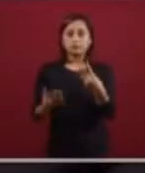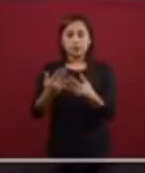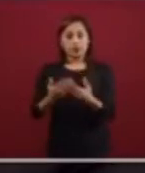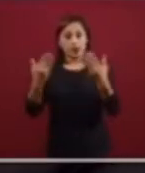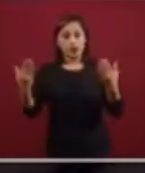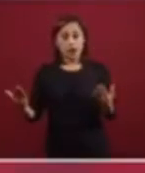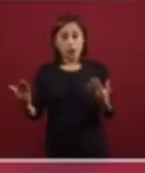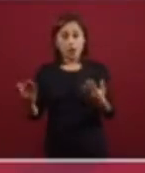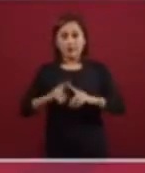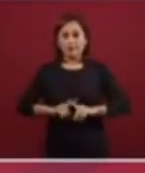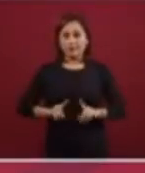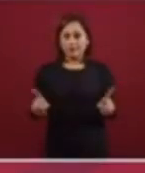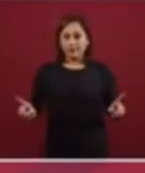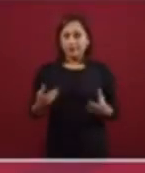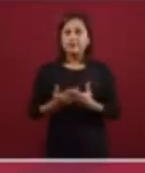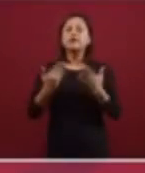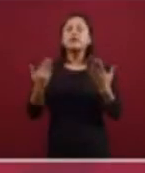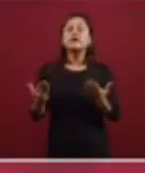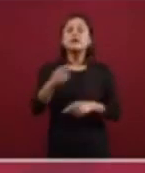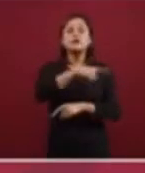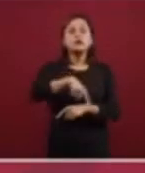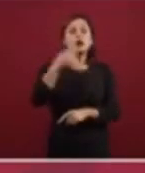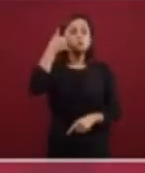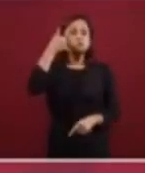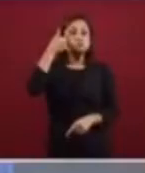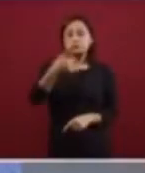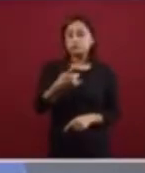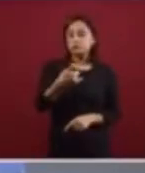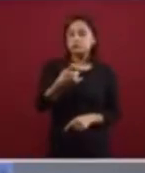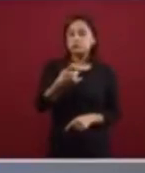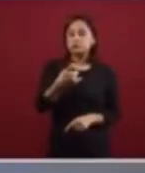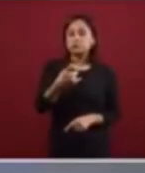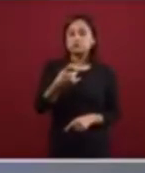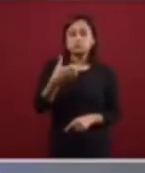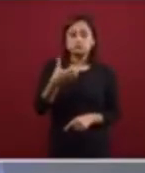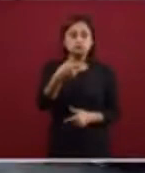Ahora, todo el que tiene un móvil